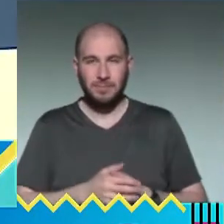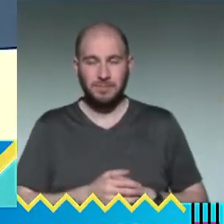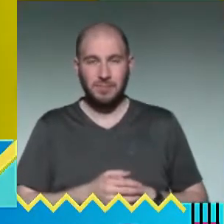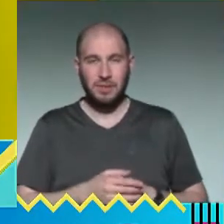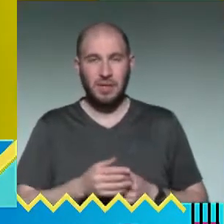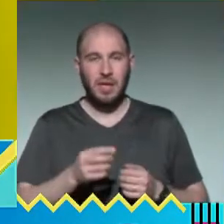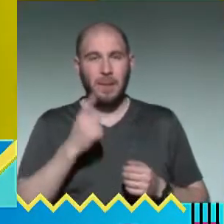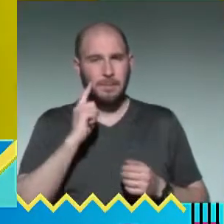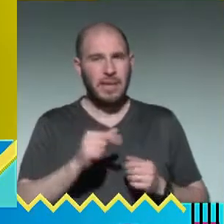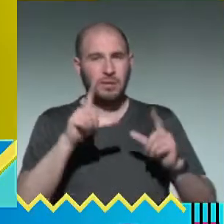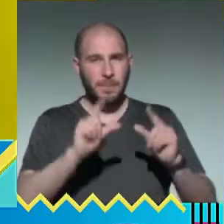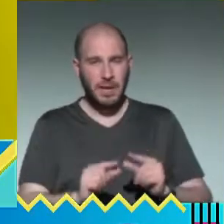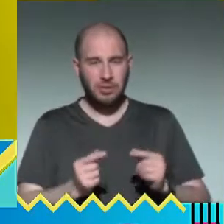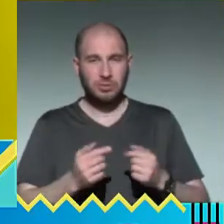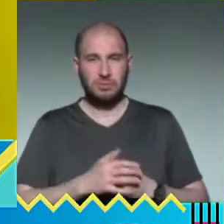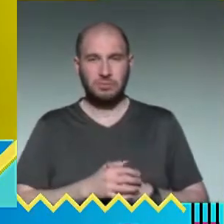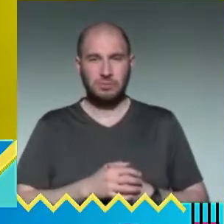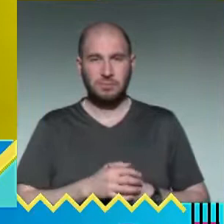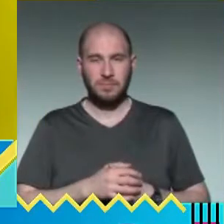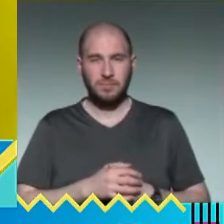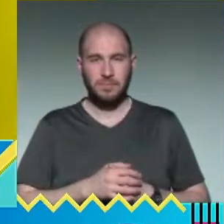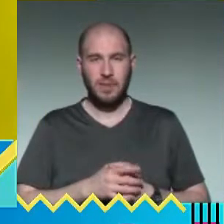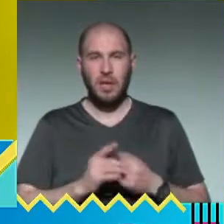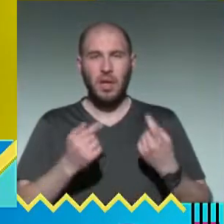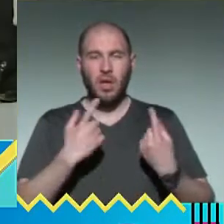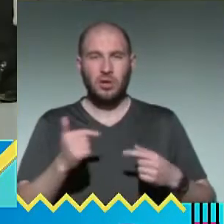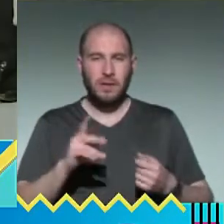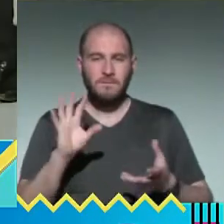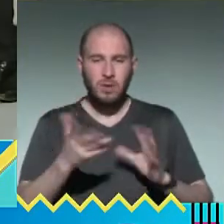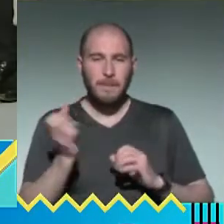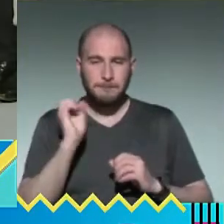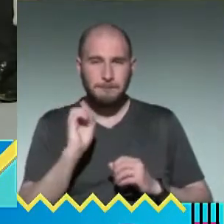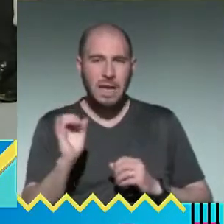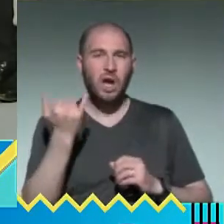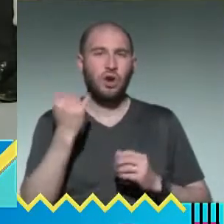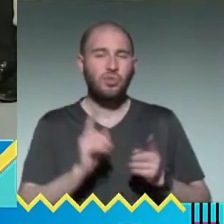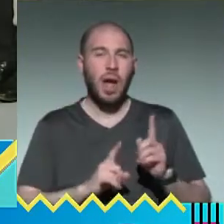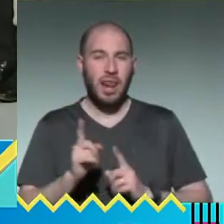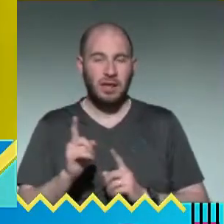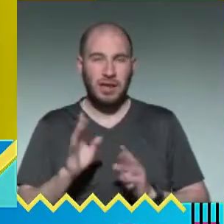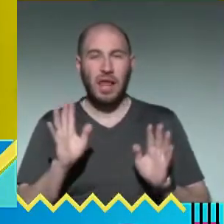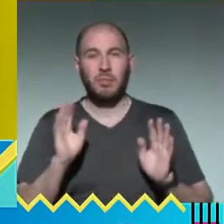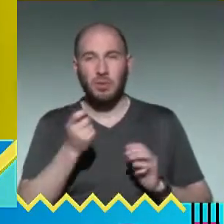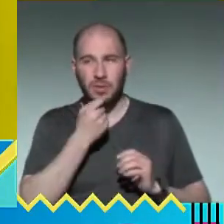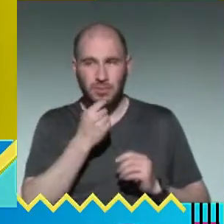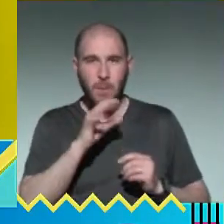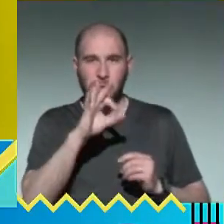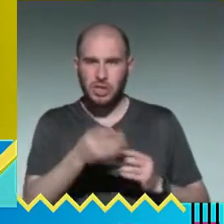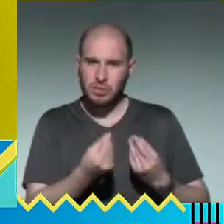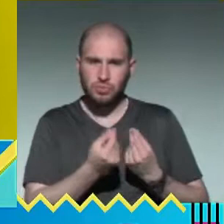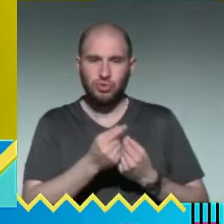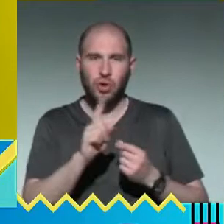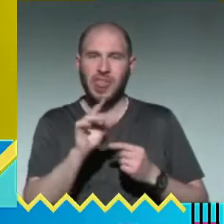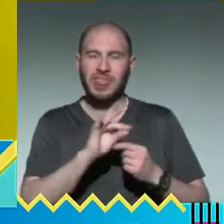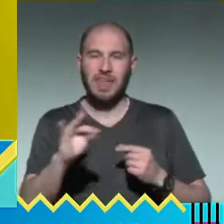entonces el riesgo es menor. Digamos, obviamente la situación ideal a lo mejor no sería tener tanto porcentaje de